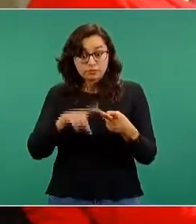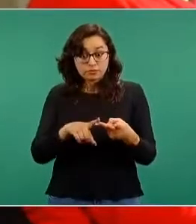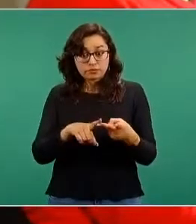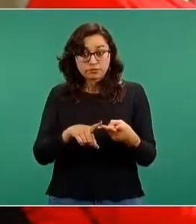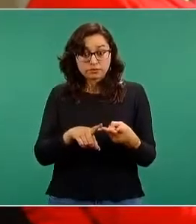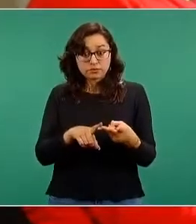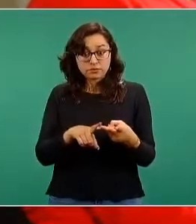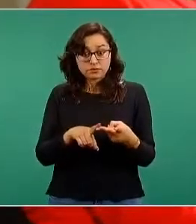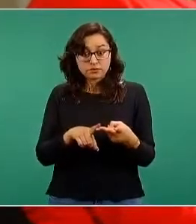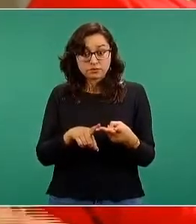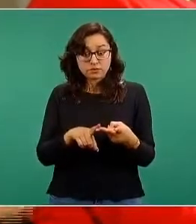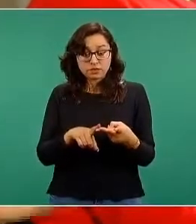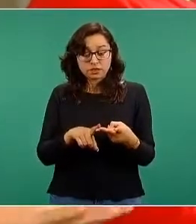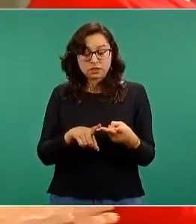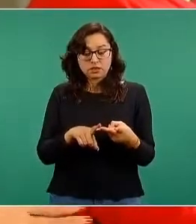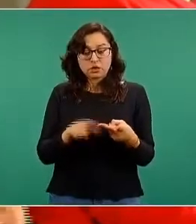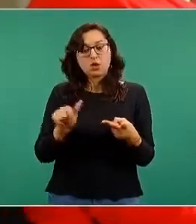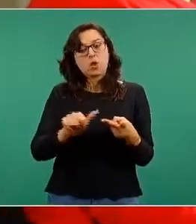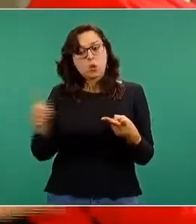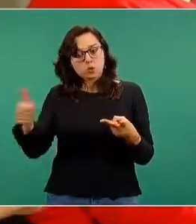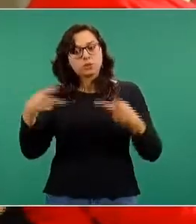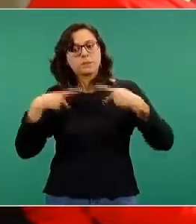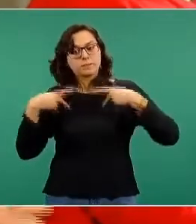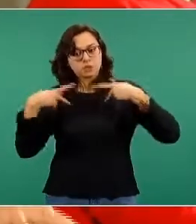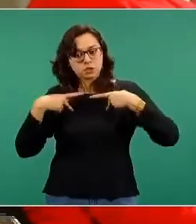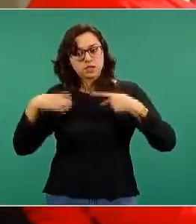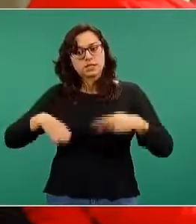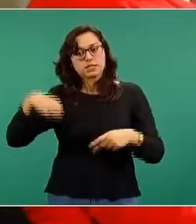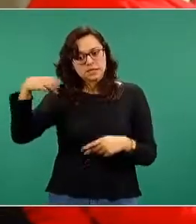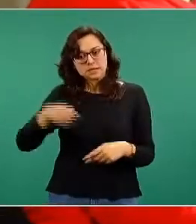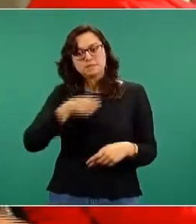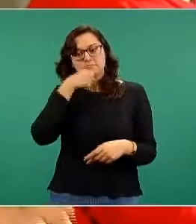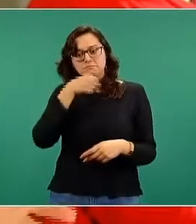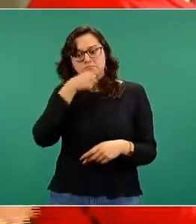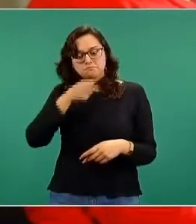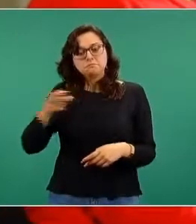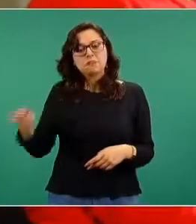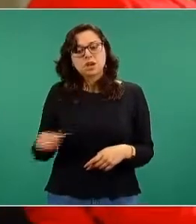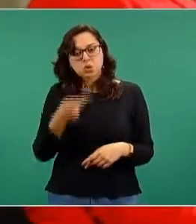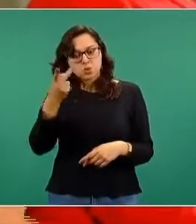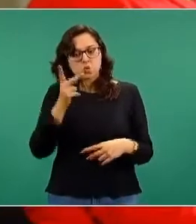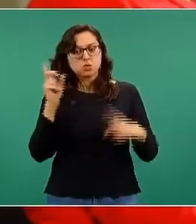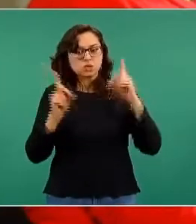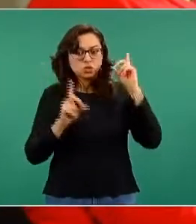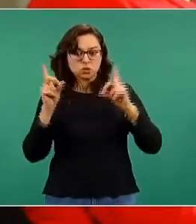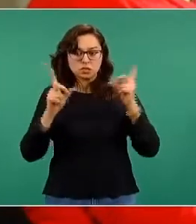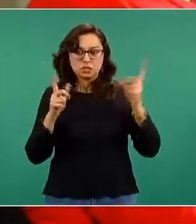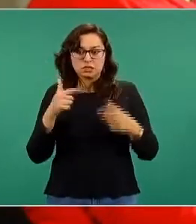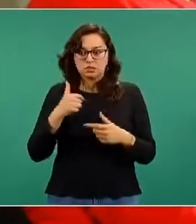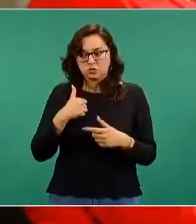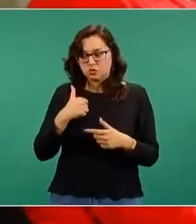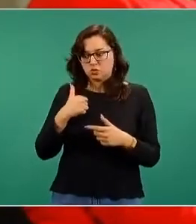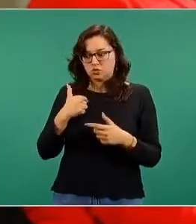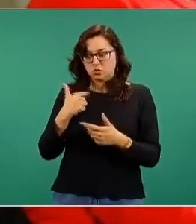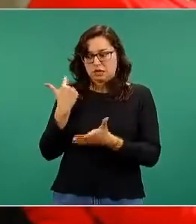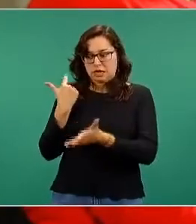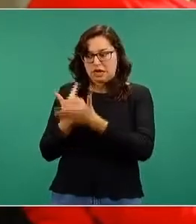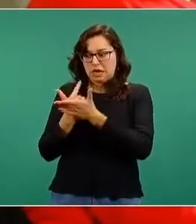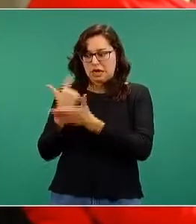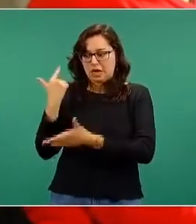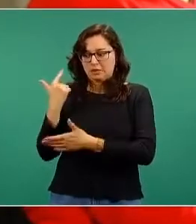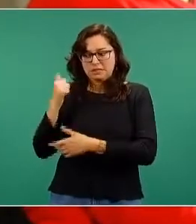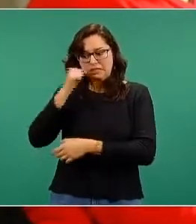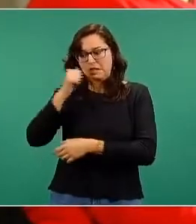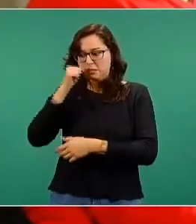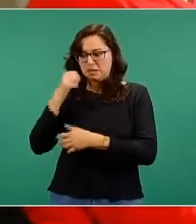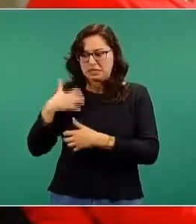si ha tenido, o sea, él es una persona mayor y pregunta que si él ha tenido una alergia grave, podría